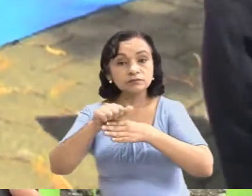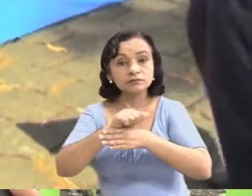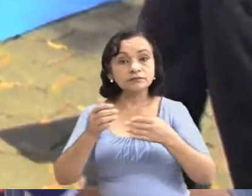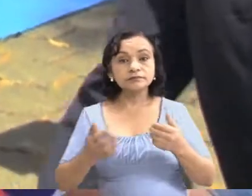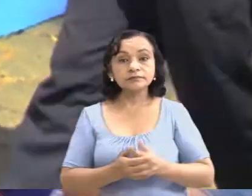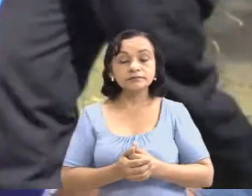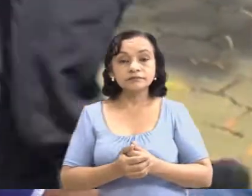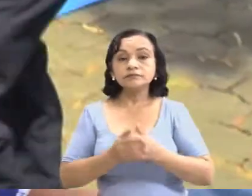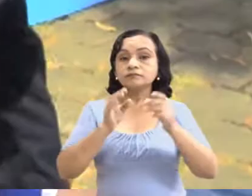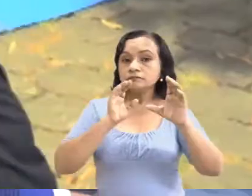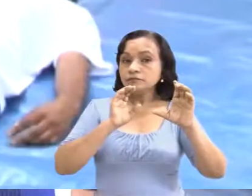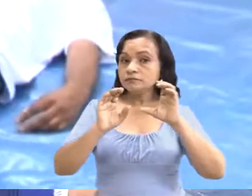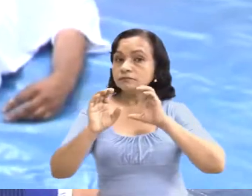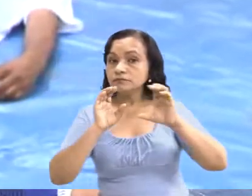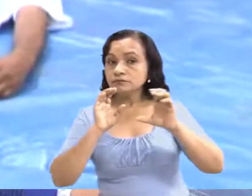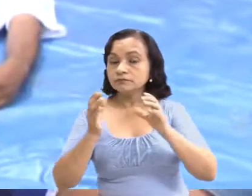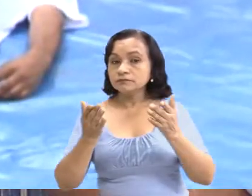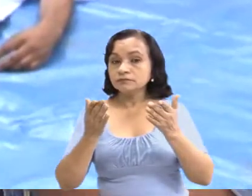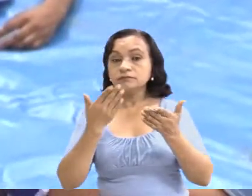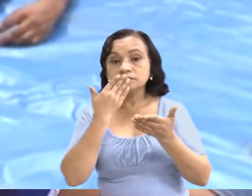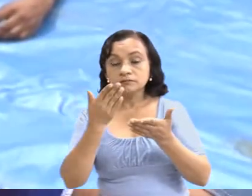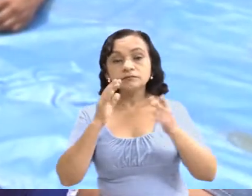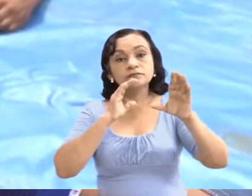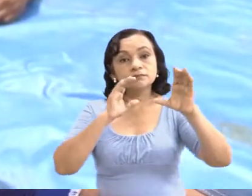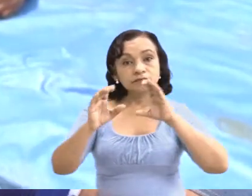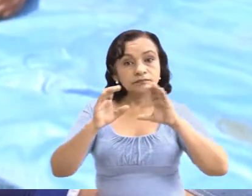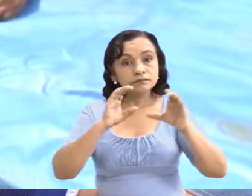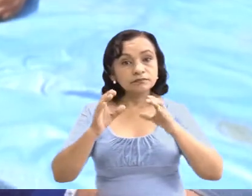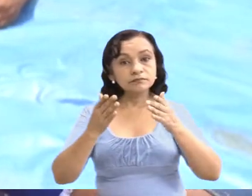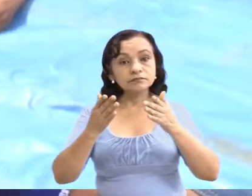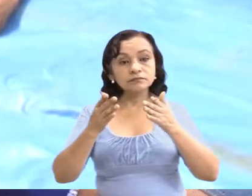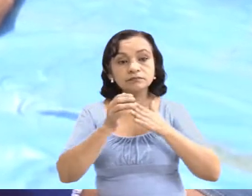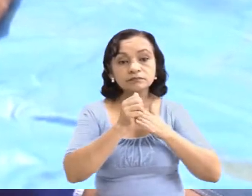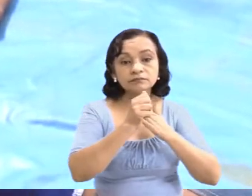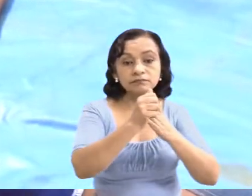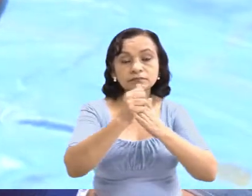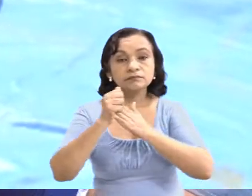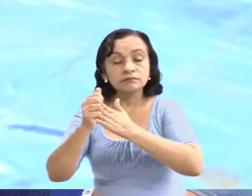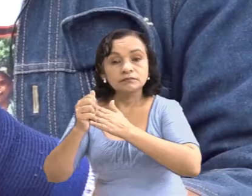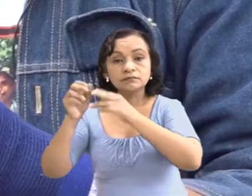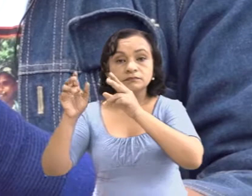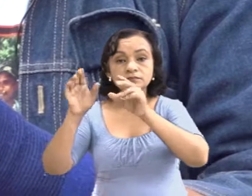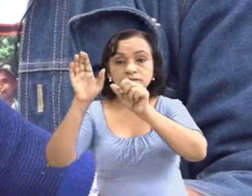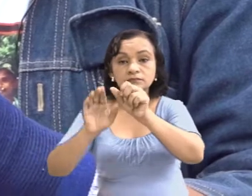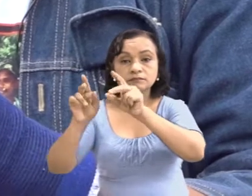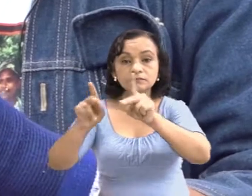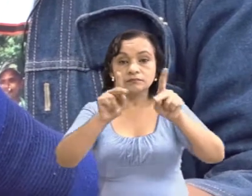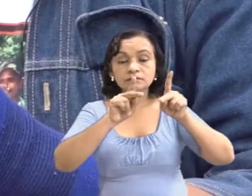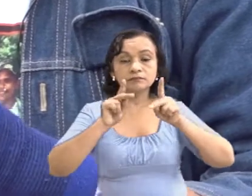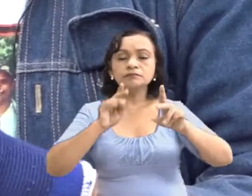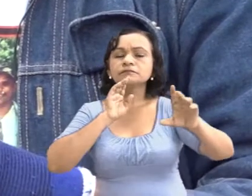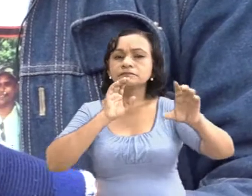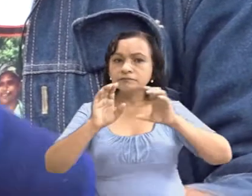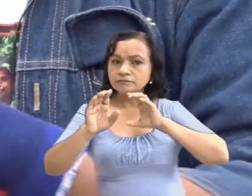ellos. Tenemos esa comunicación bien fluida, donde cada líder, cada compañero, tenemos